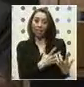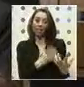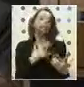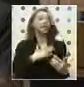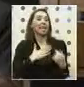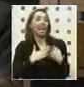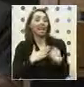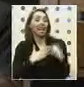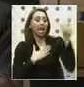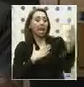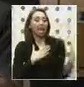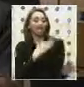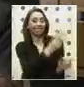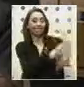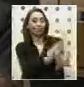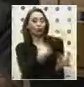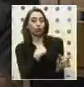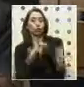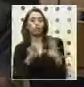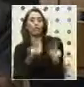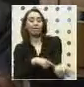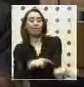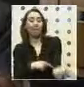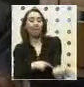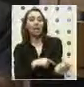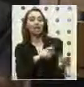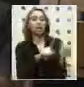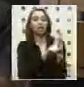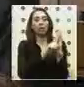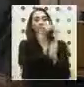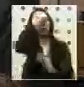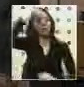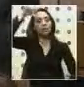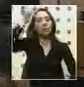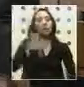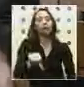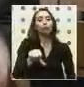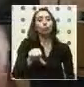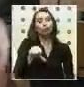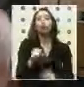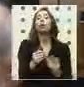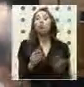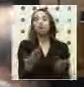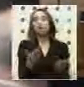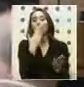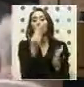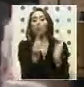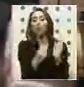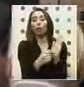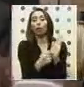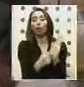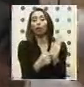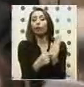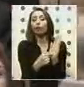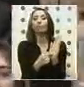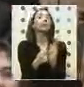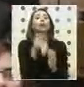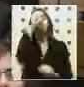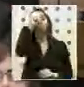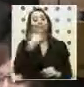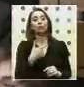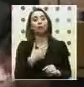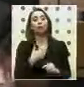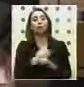esa violencia debe tener un efecto civil sancionatorio. Y nada más adecuado que este efecto sea el de perder los